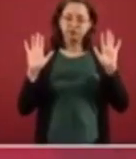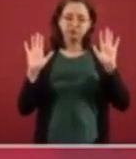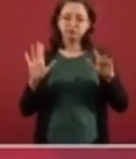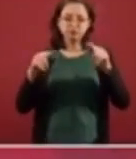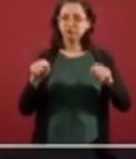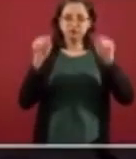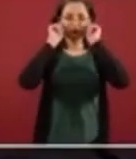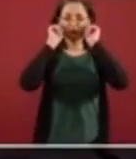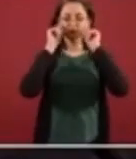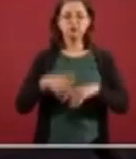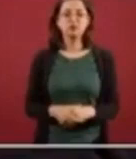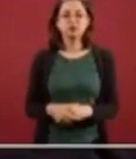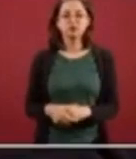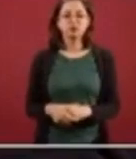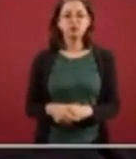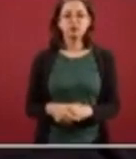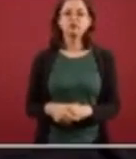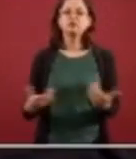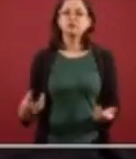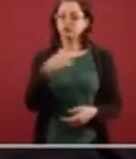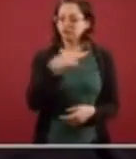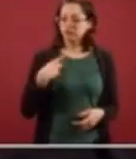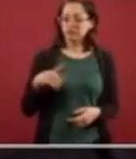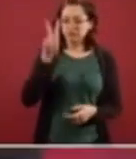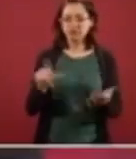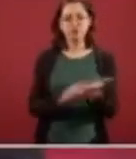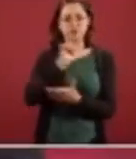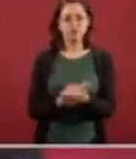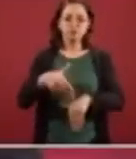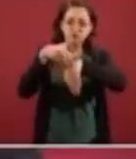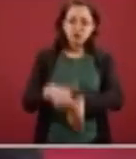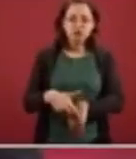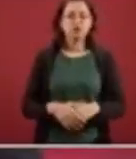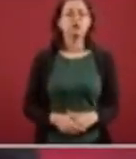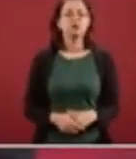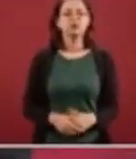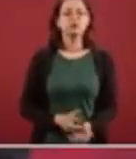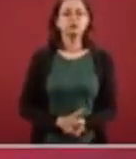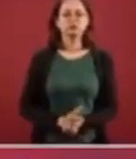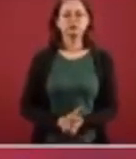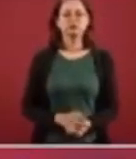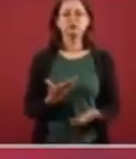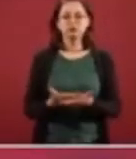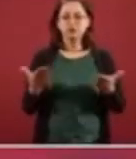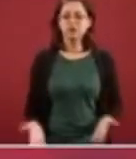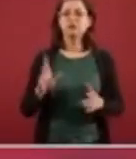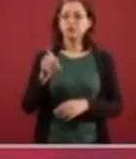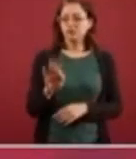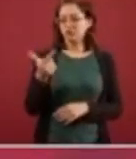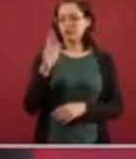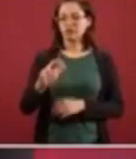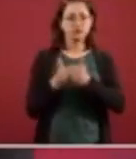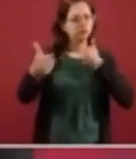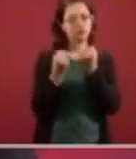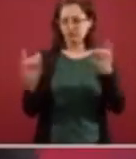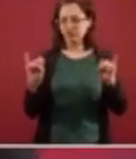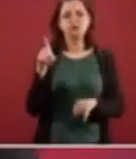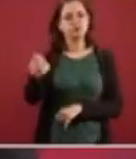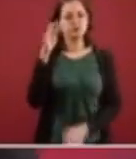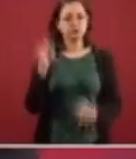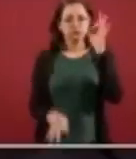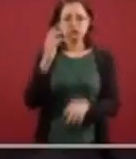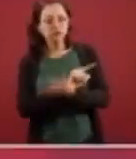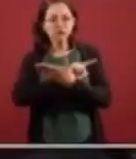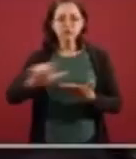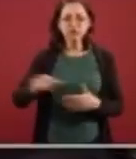aún así, y tiene que haber un auténtico Estado de Derecho. Y ahora hay independencia y autonomía. El fiscal tiene